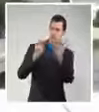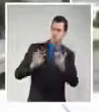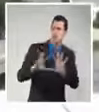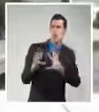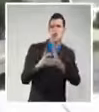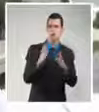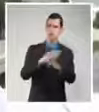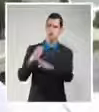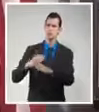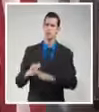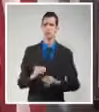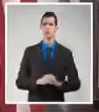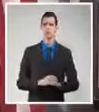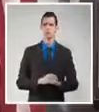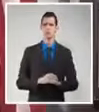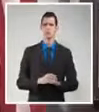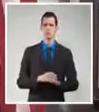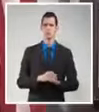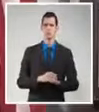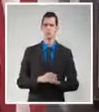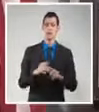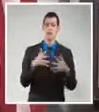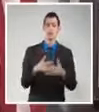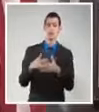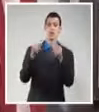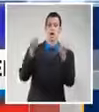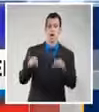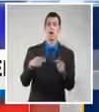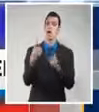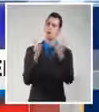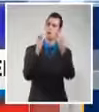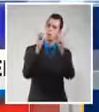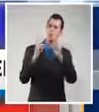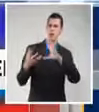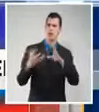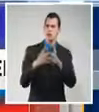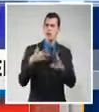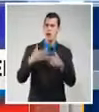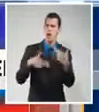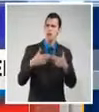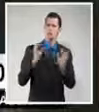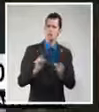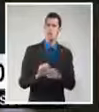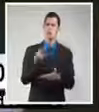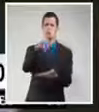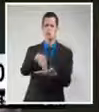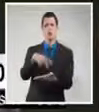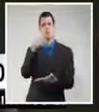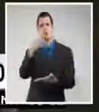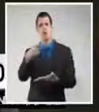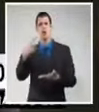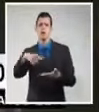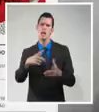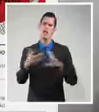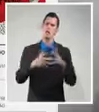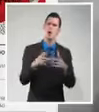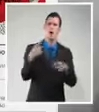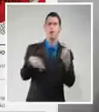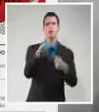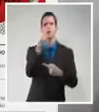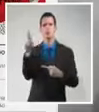y reconocidos terroristas con el operador político de turno. El lunes 15 de noviembre, agencias, televisoras